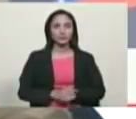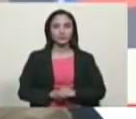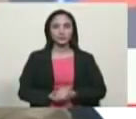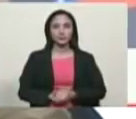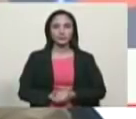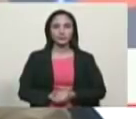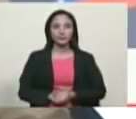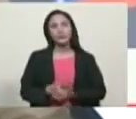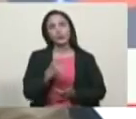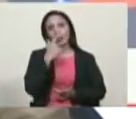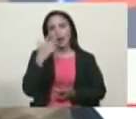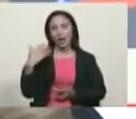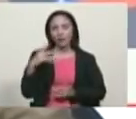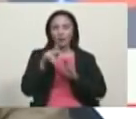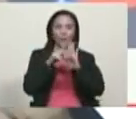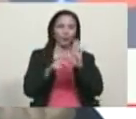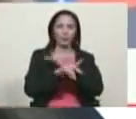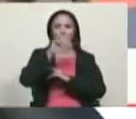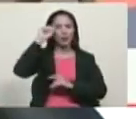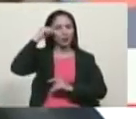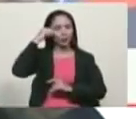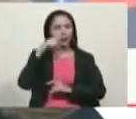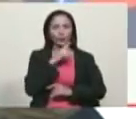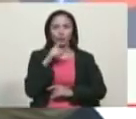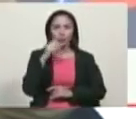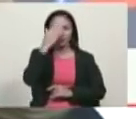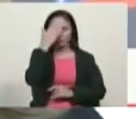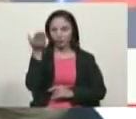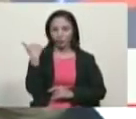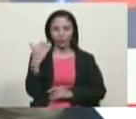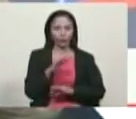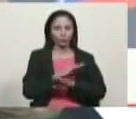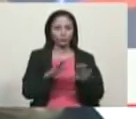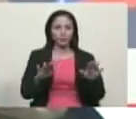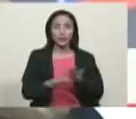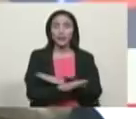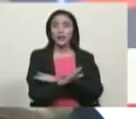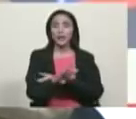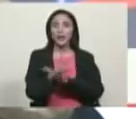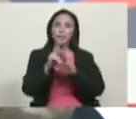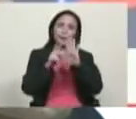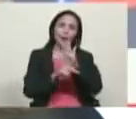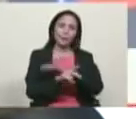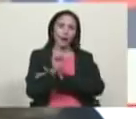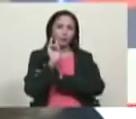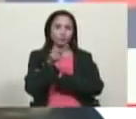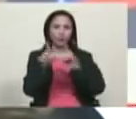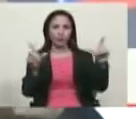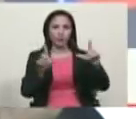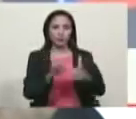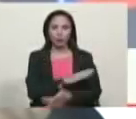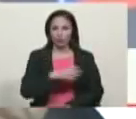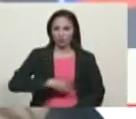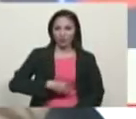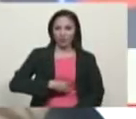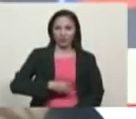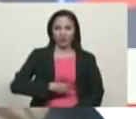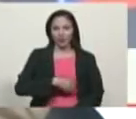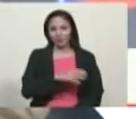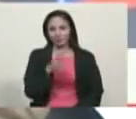Había una serie, no me acuerdo el nombre, muy reciente, una serie humorística, cómica,